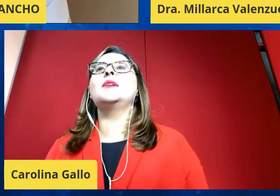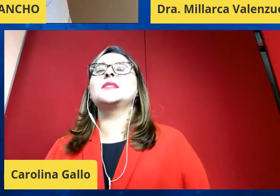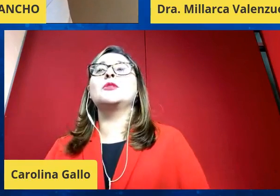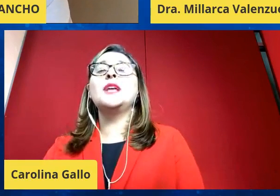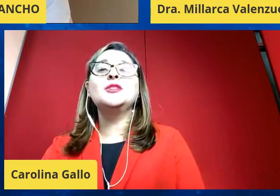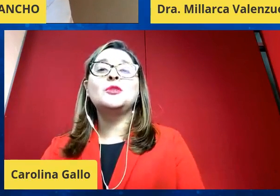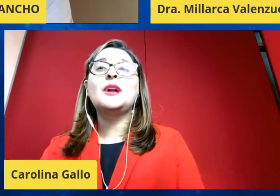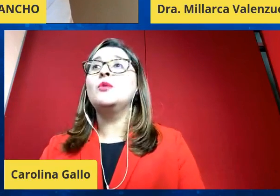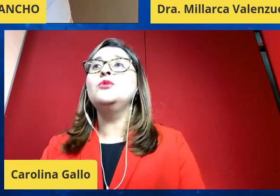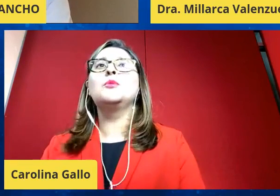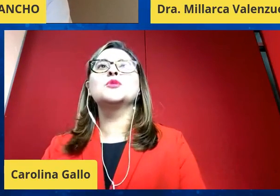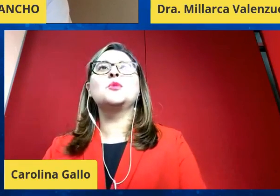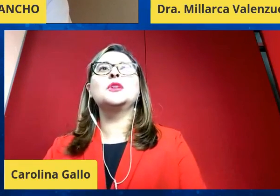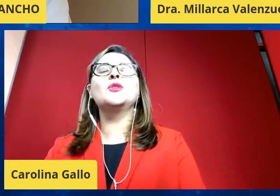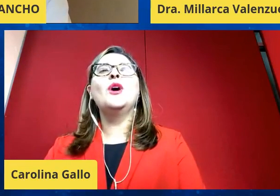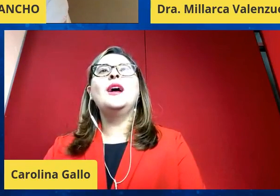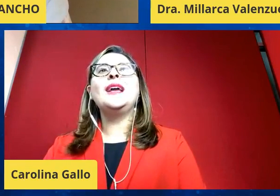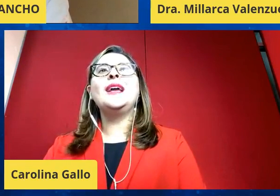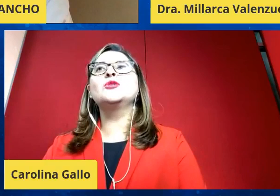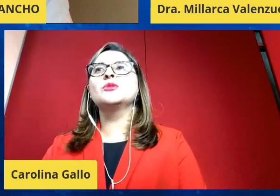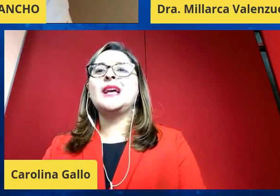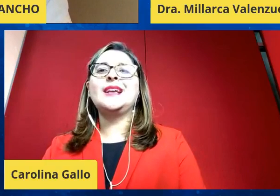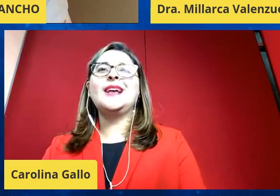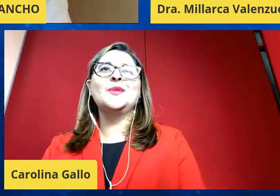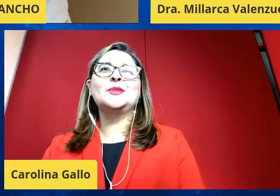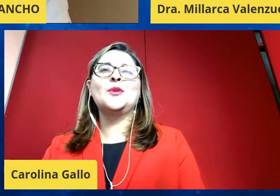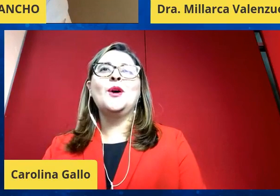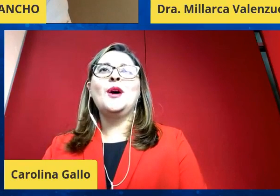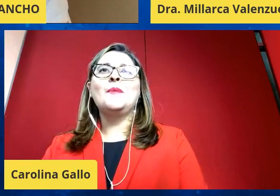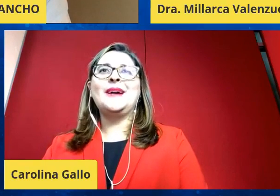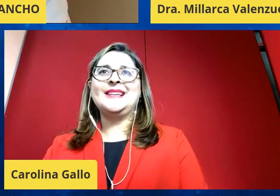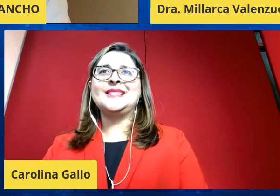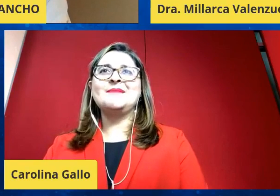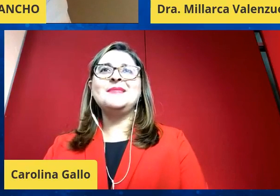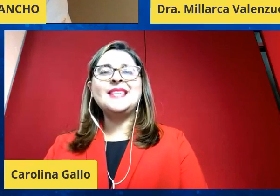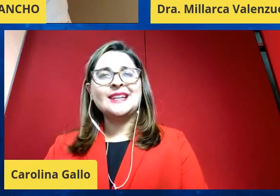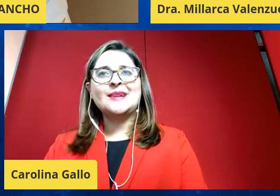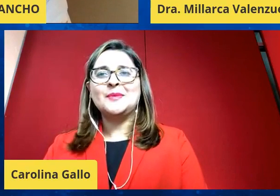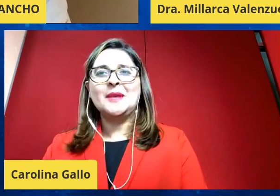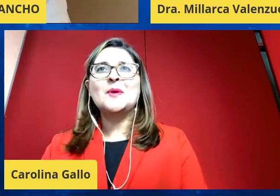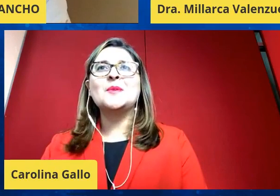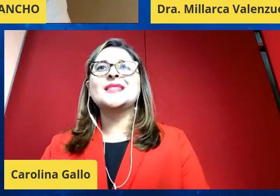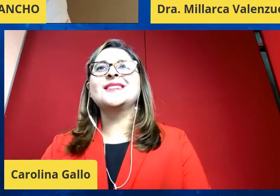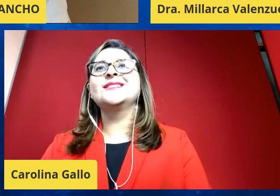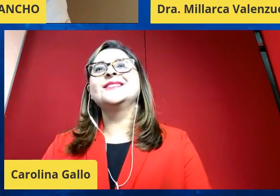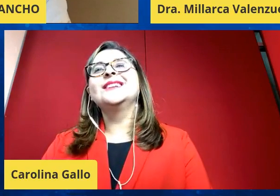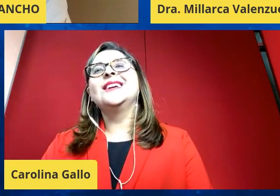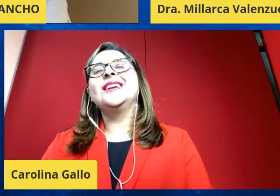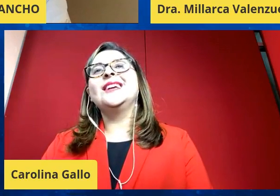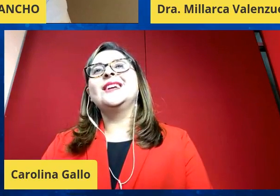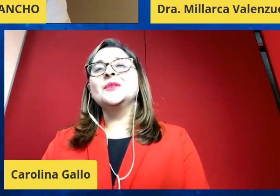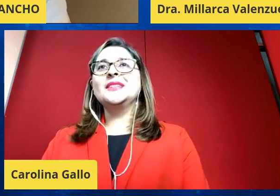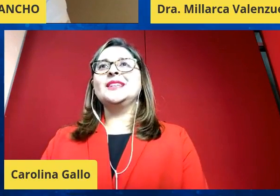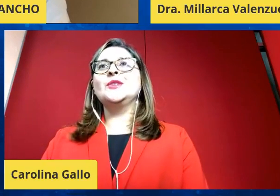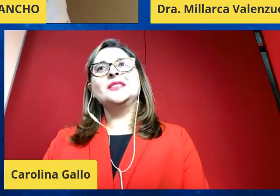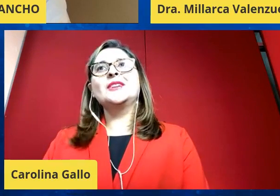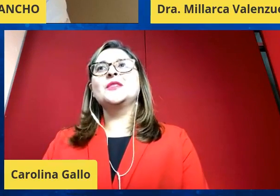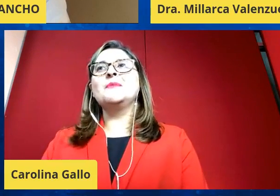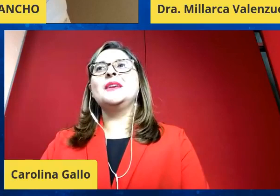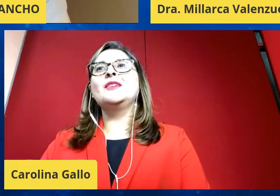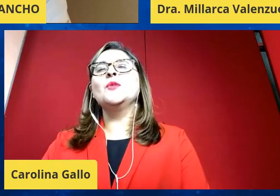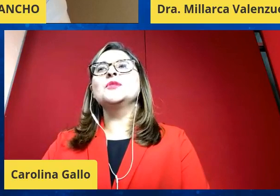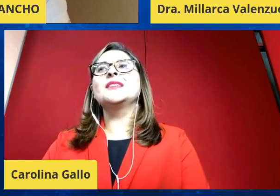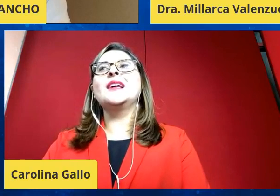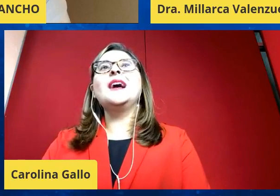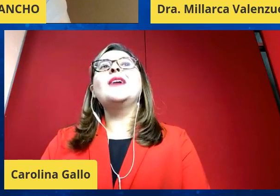han estado desarrollando cada uno, por supuesto, en sus áreas en nuestro país. Millarca, podríamos comenzar con usted,